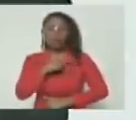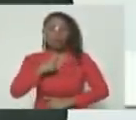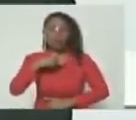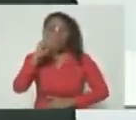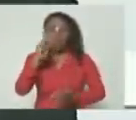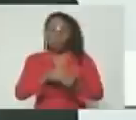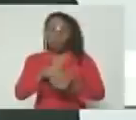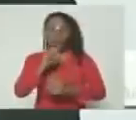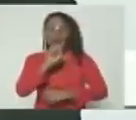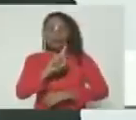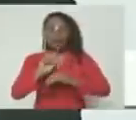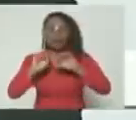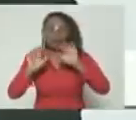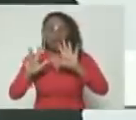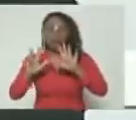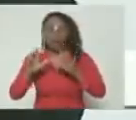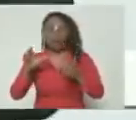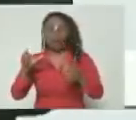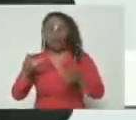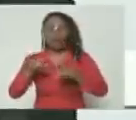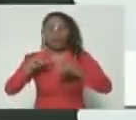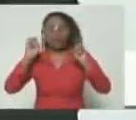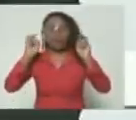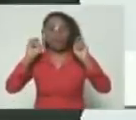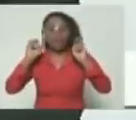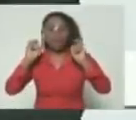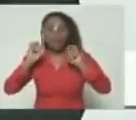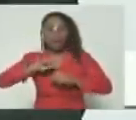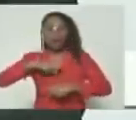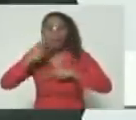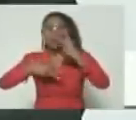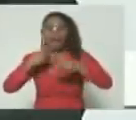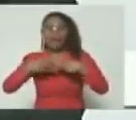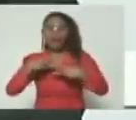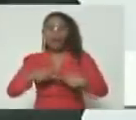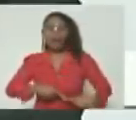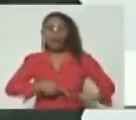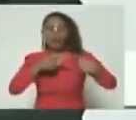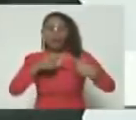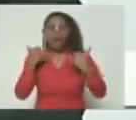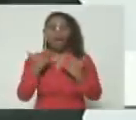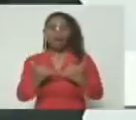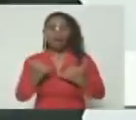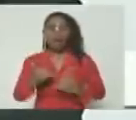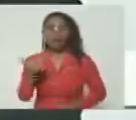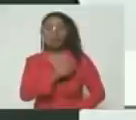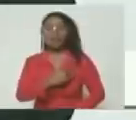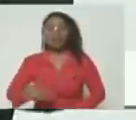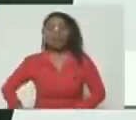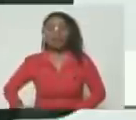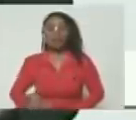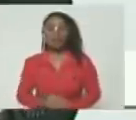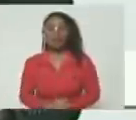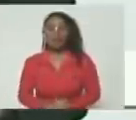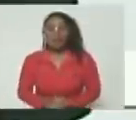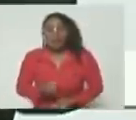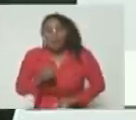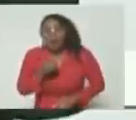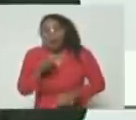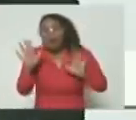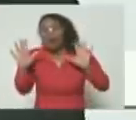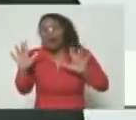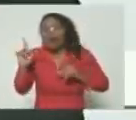aparecí en la arena política como contrincante del actual presidente, y bueno, que era